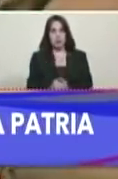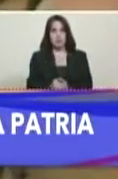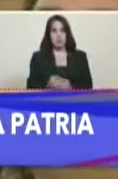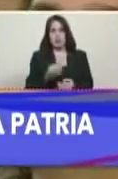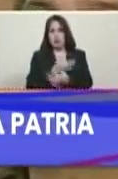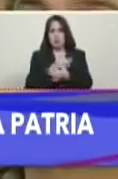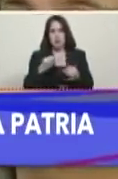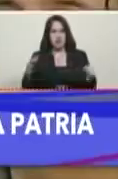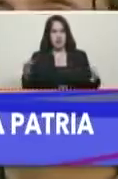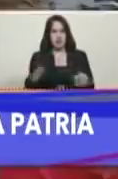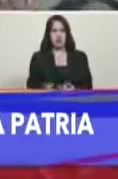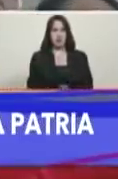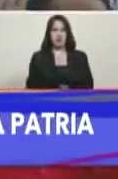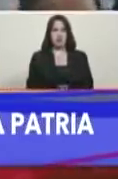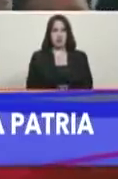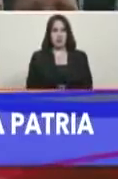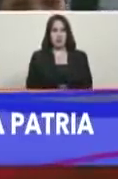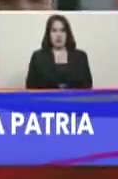extraordinaria, contundente,